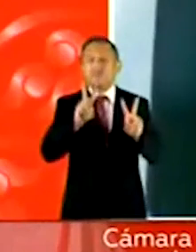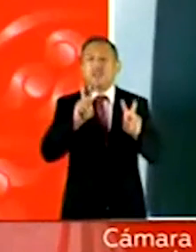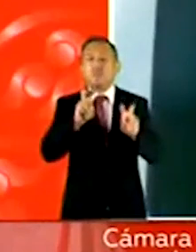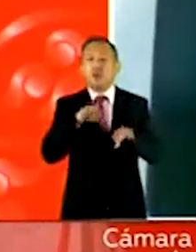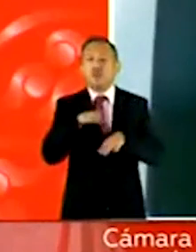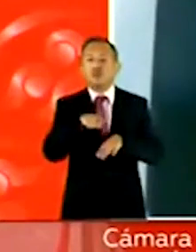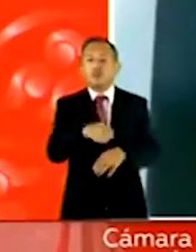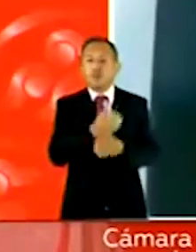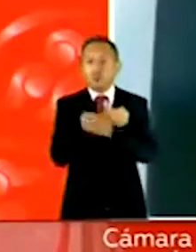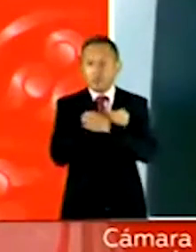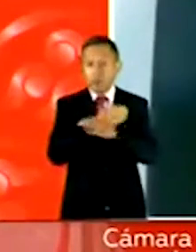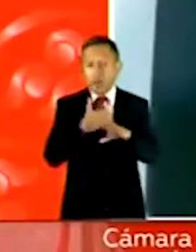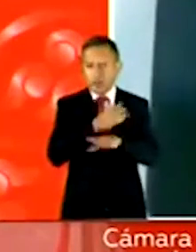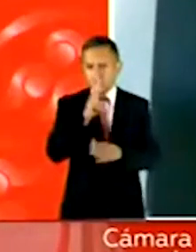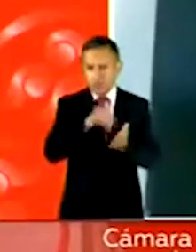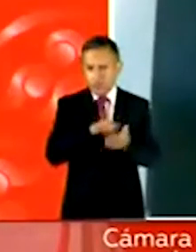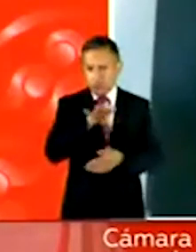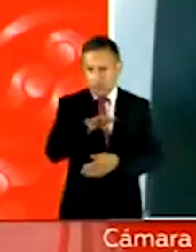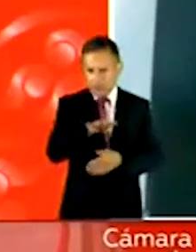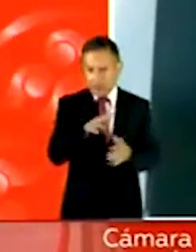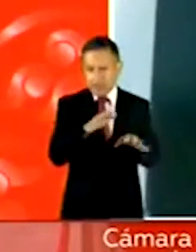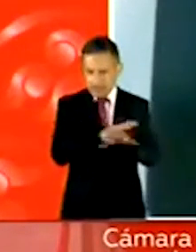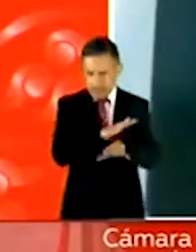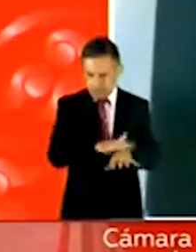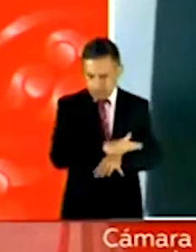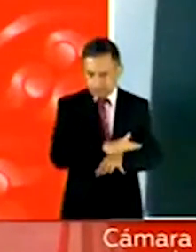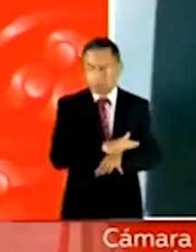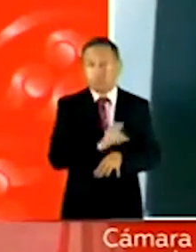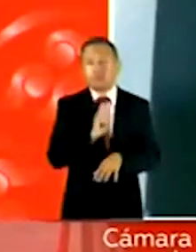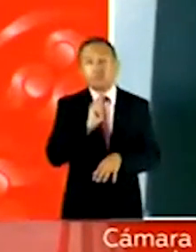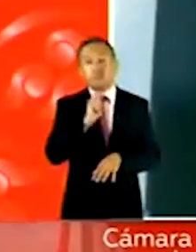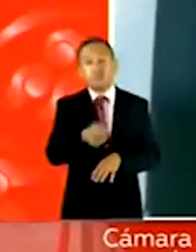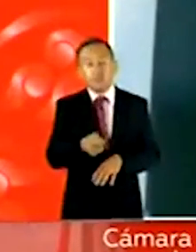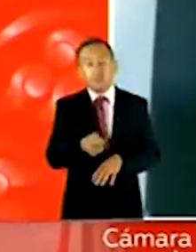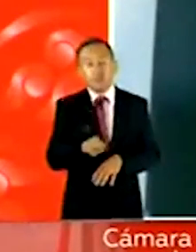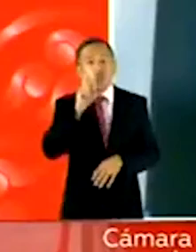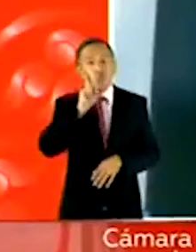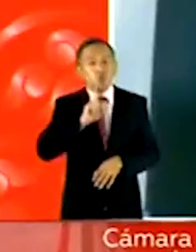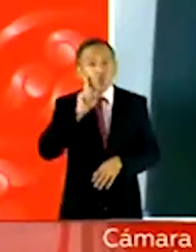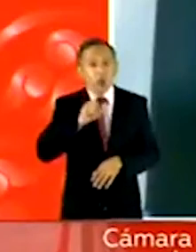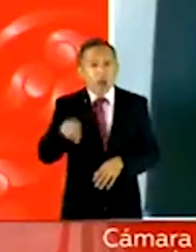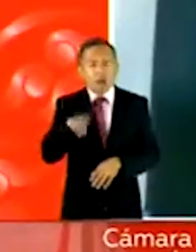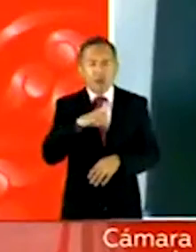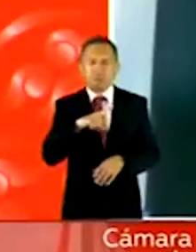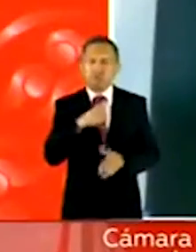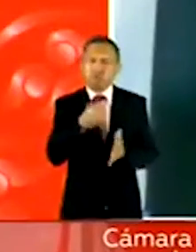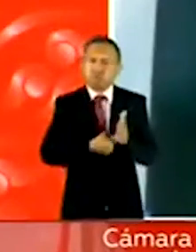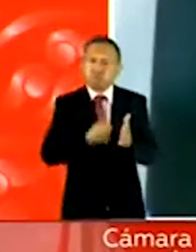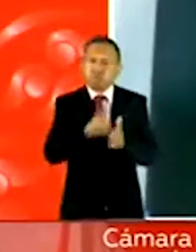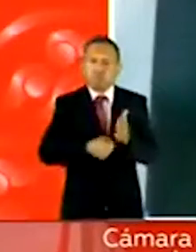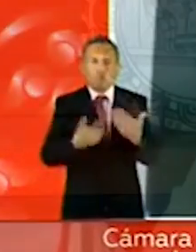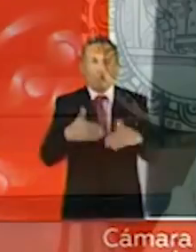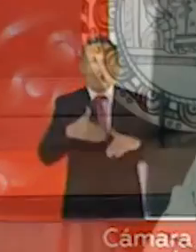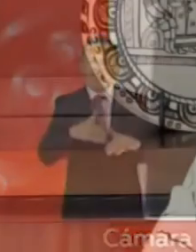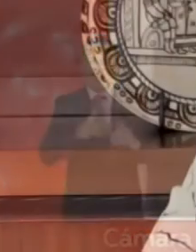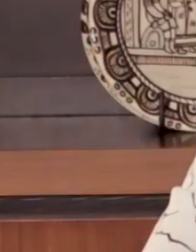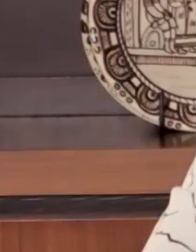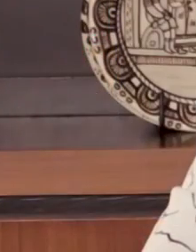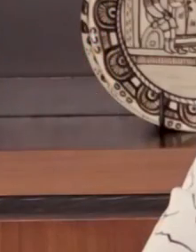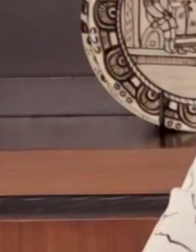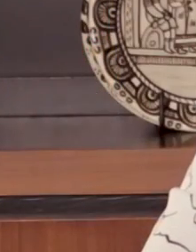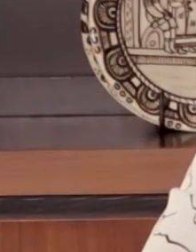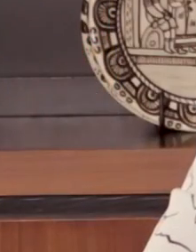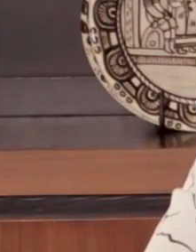del 2019. Por otra, a la huella que las mujeres han dejado en dicho ámbito. Por todo lo anterior,